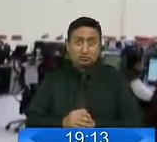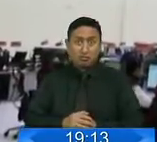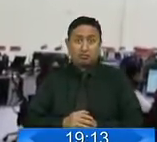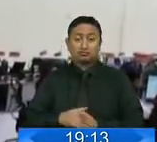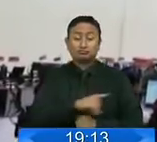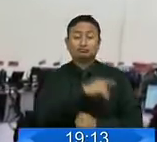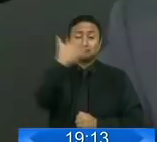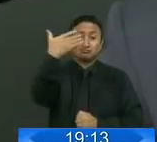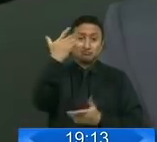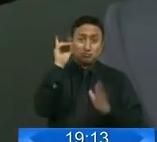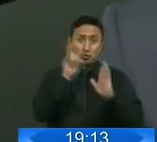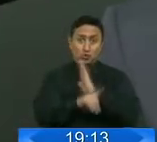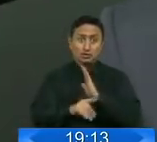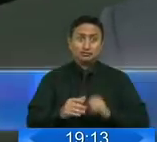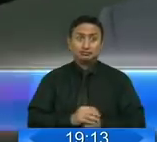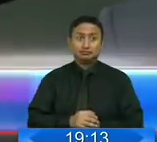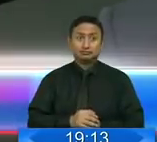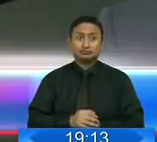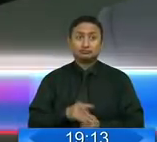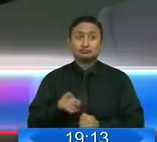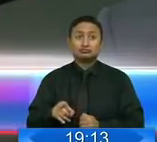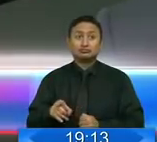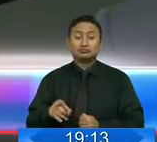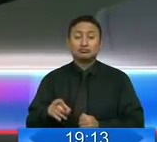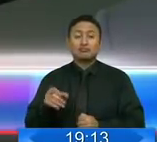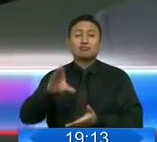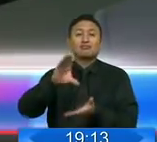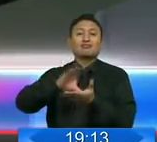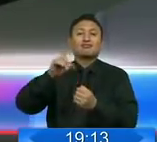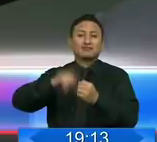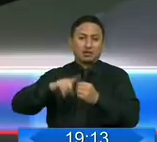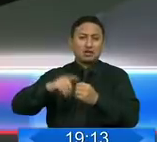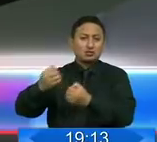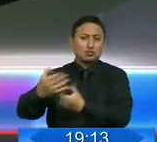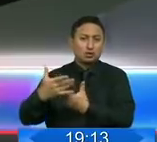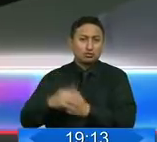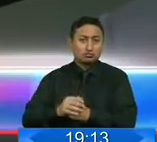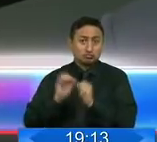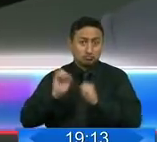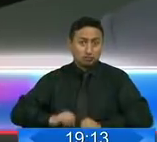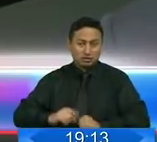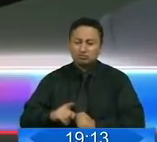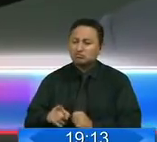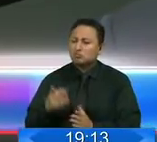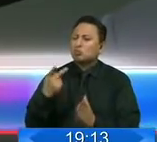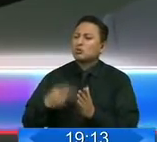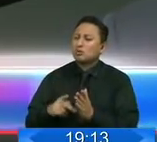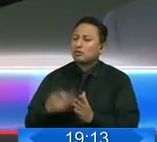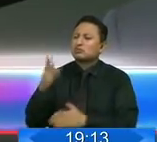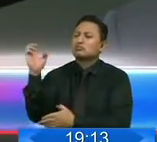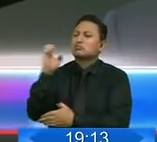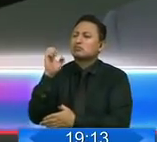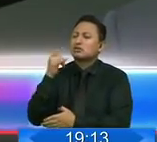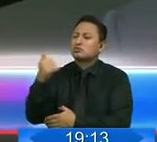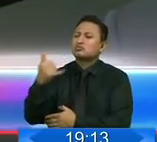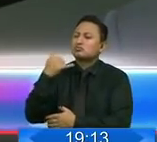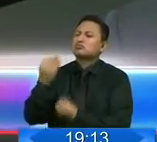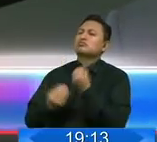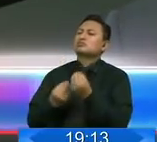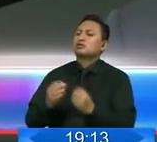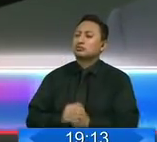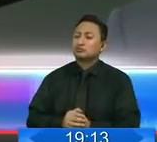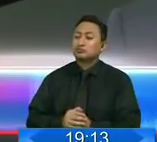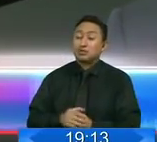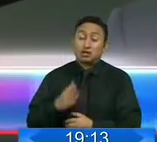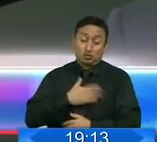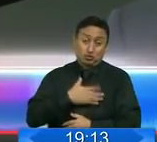electo. Hemos pedido los informes al centro de Quito para que nos reporten sobre esta emergencia. Tenemos entendido